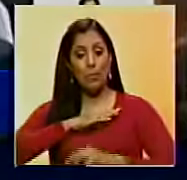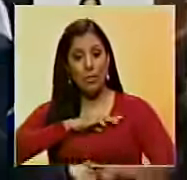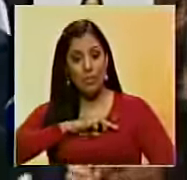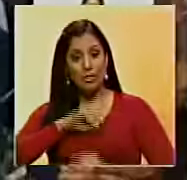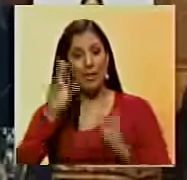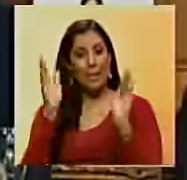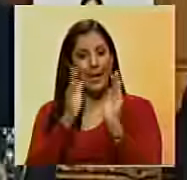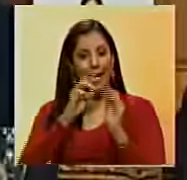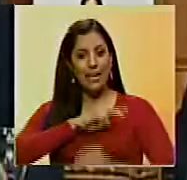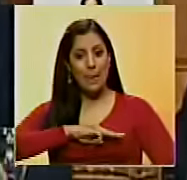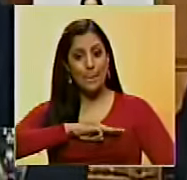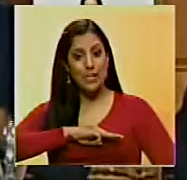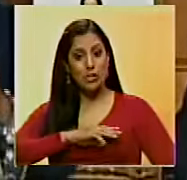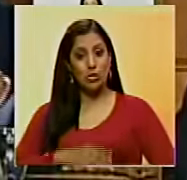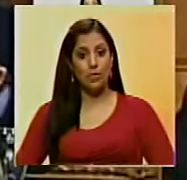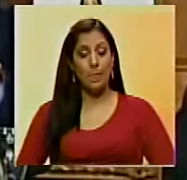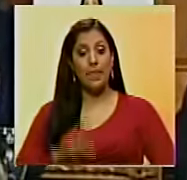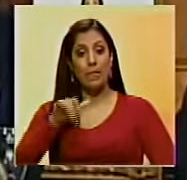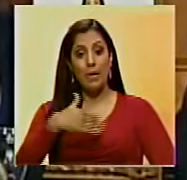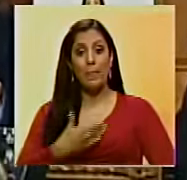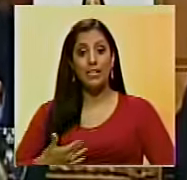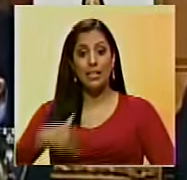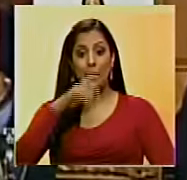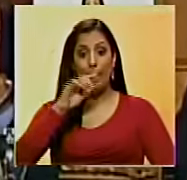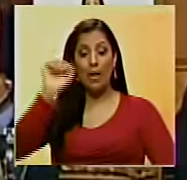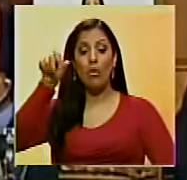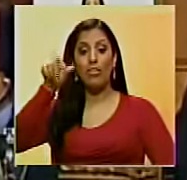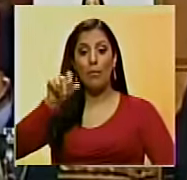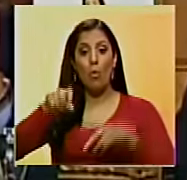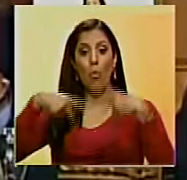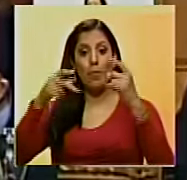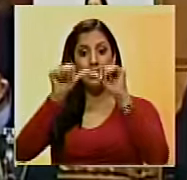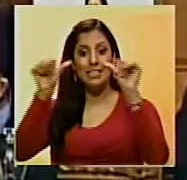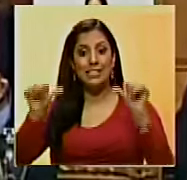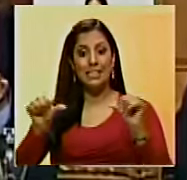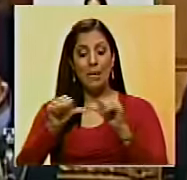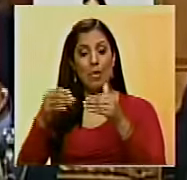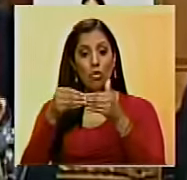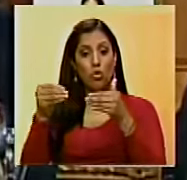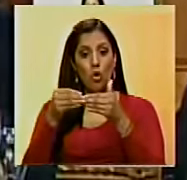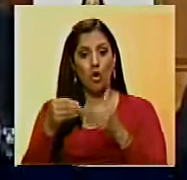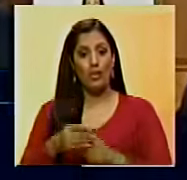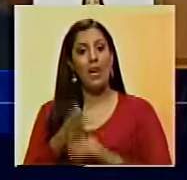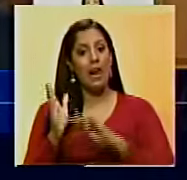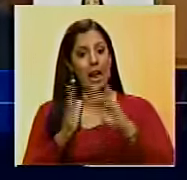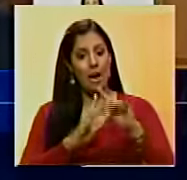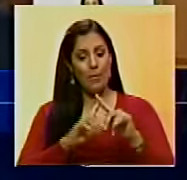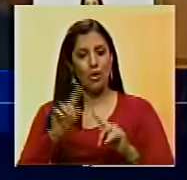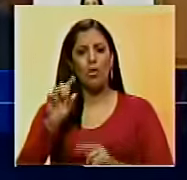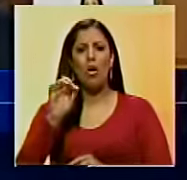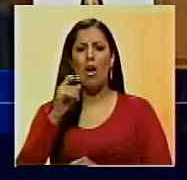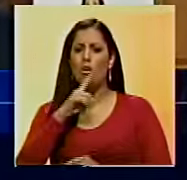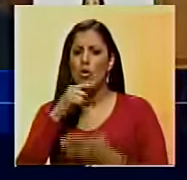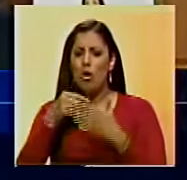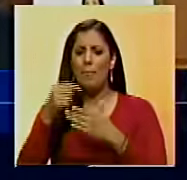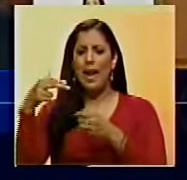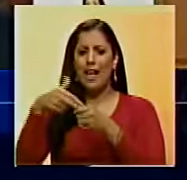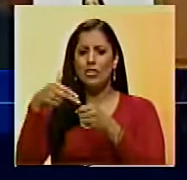Micromisiones. El primer mandatario anunció un nuevo sistema de divisas. Es una gasolina especial para un tipo de vehículo.